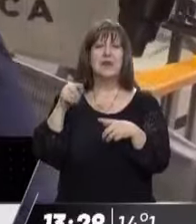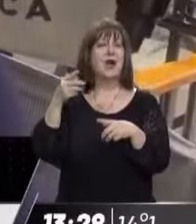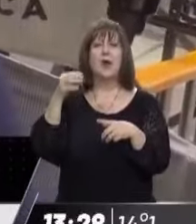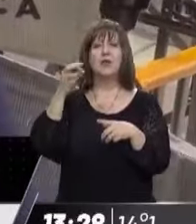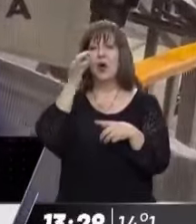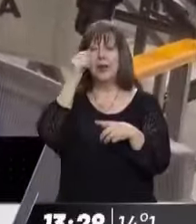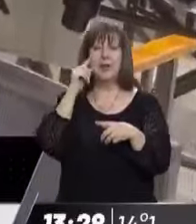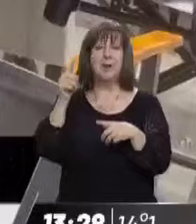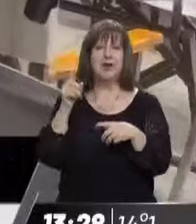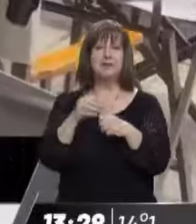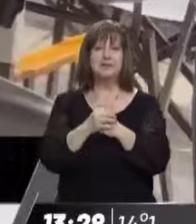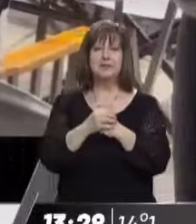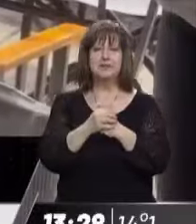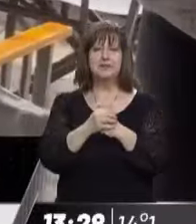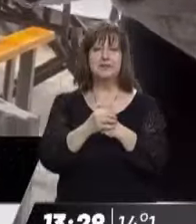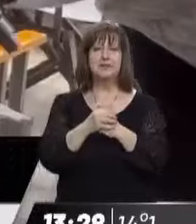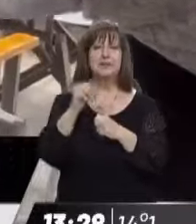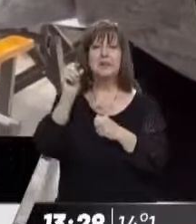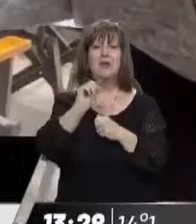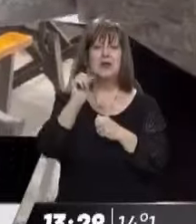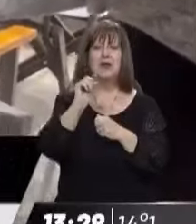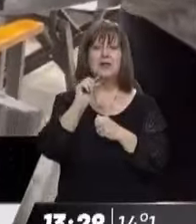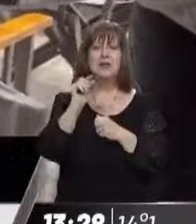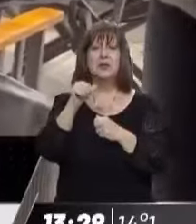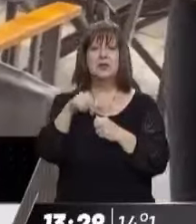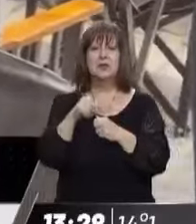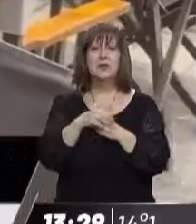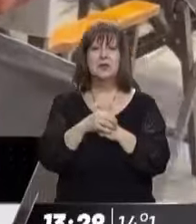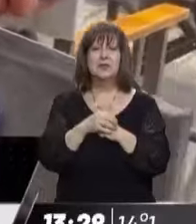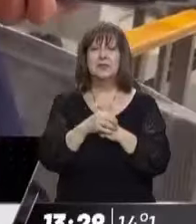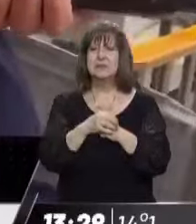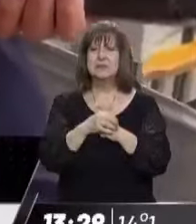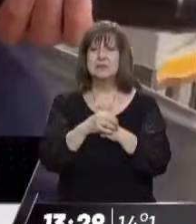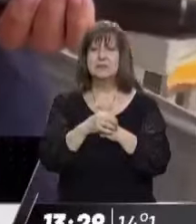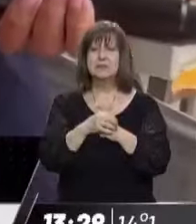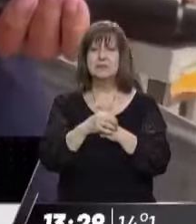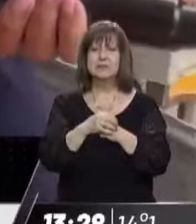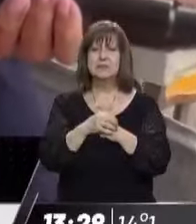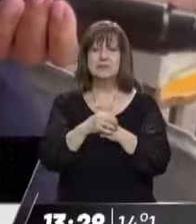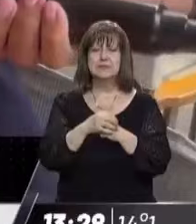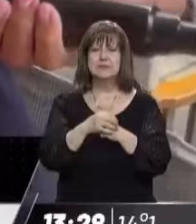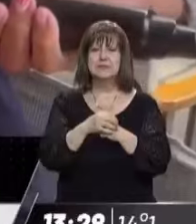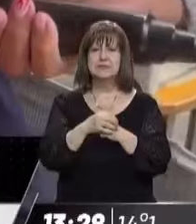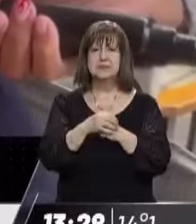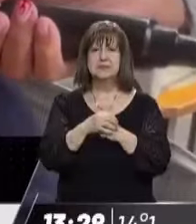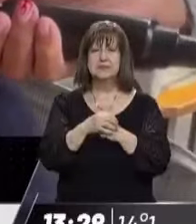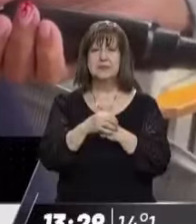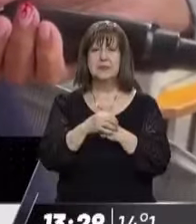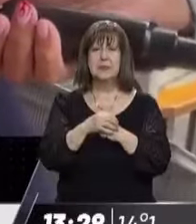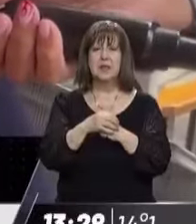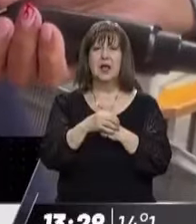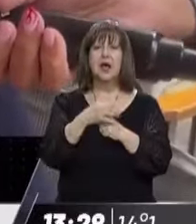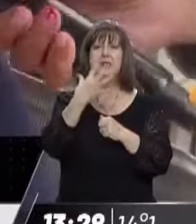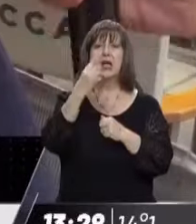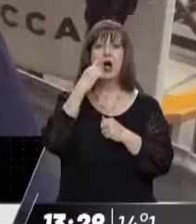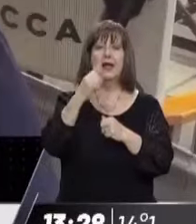Compararlo con lo argentino, ¿cuánto más barato te sale acá a comer? Aquí no sale menos, aquí unos 5 mil pesos chilenos